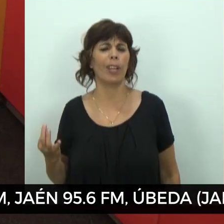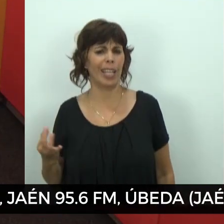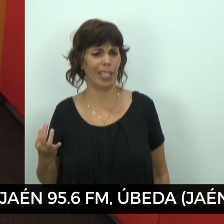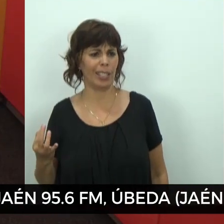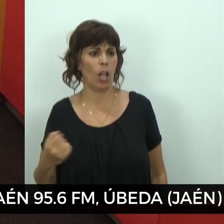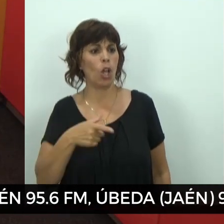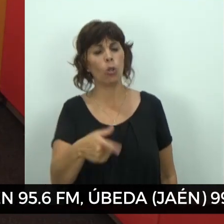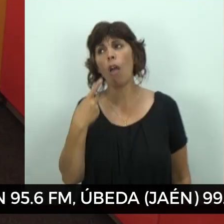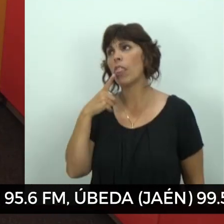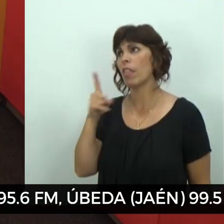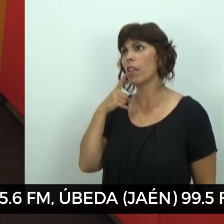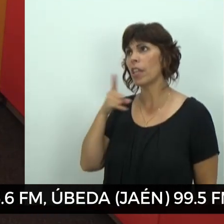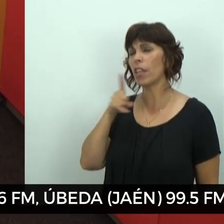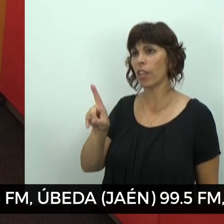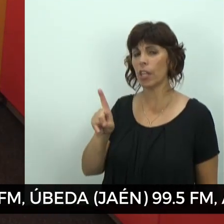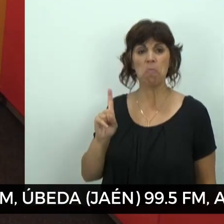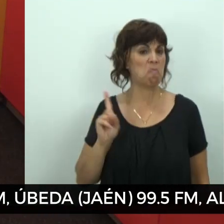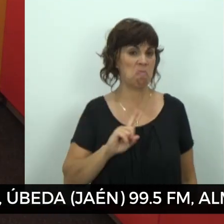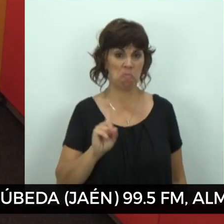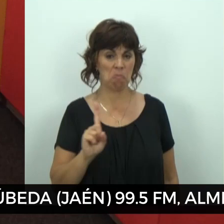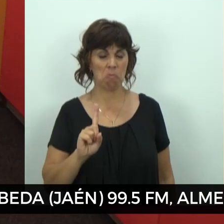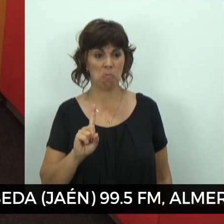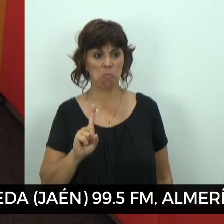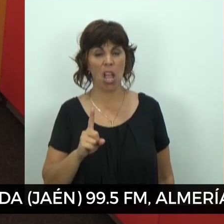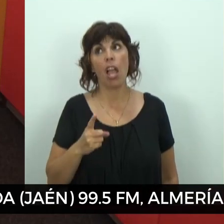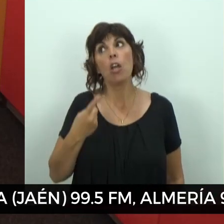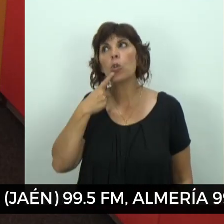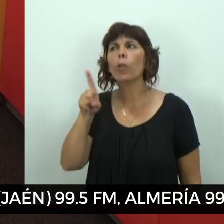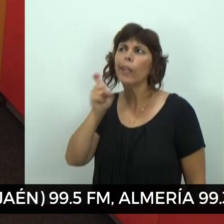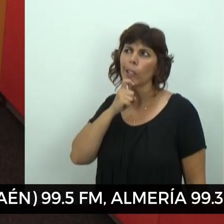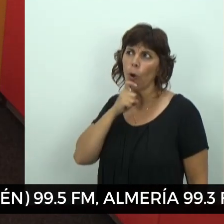que dices, tampoco cómo lo dices.